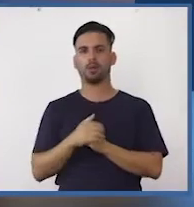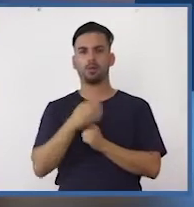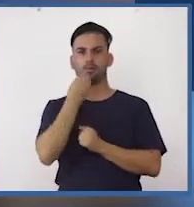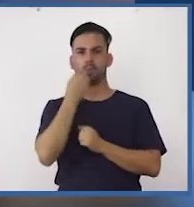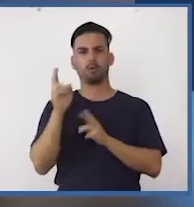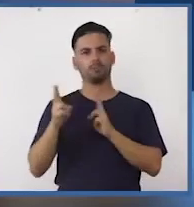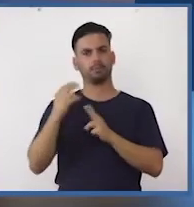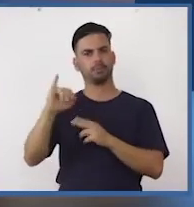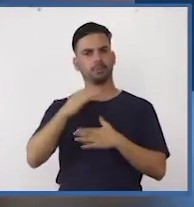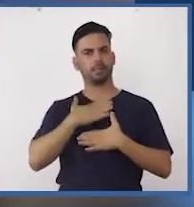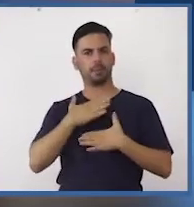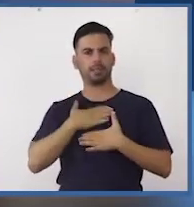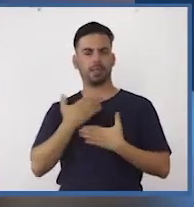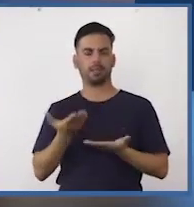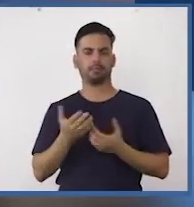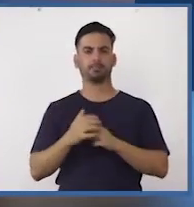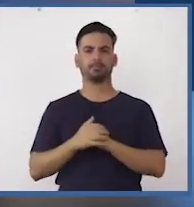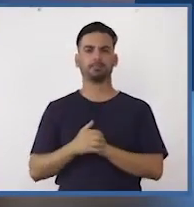onda.